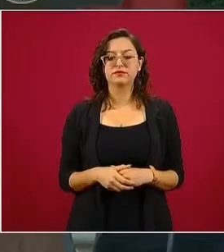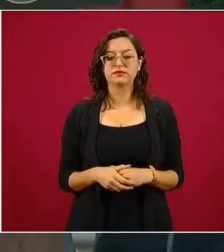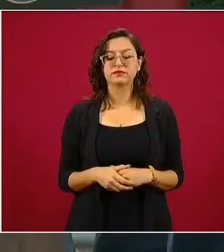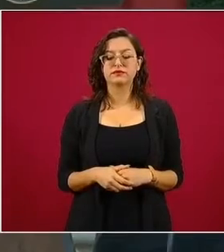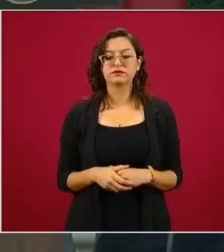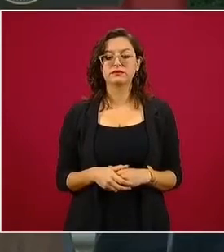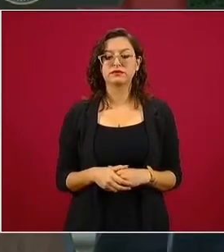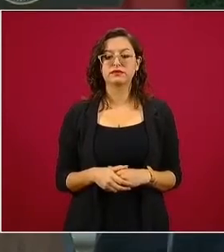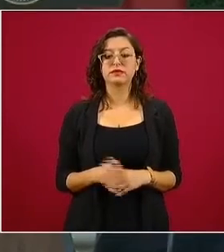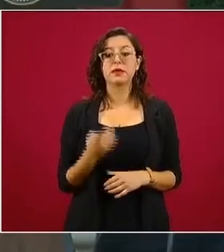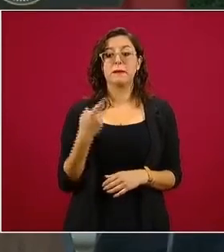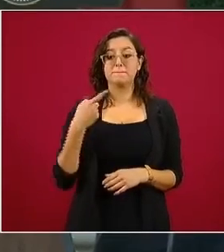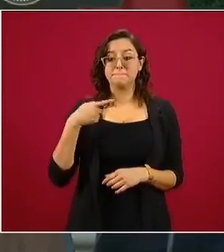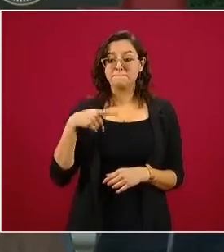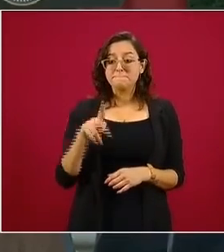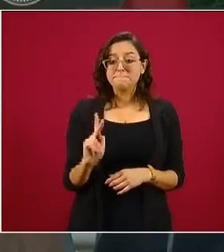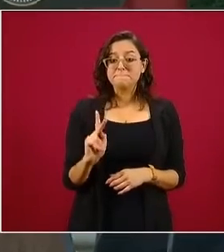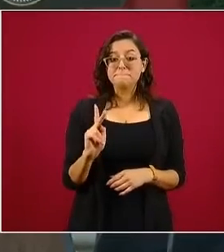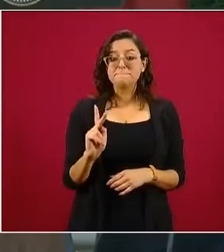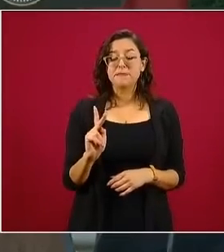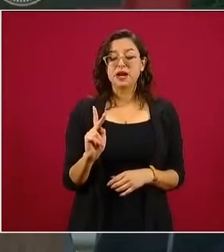es inexplicablemente